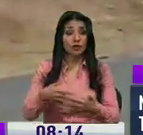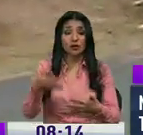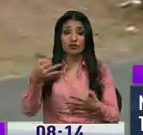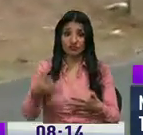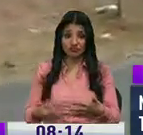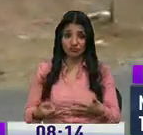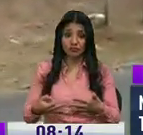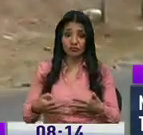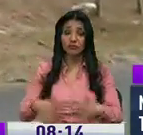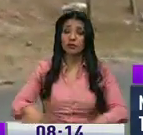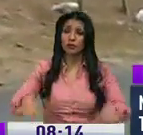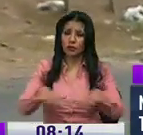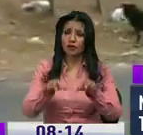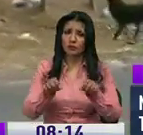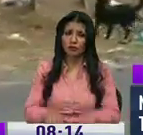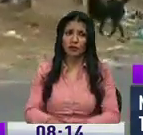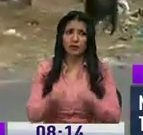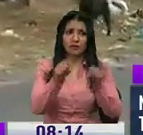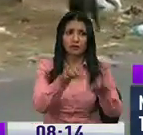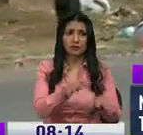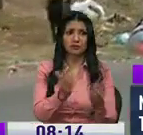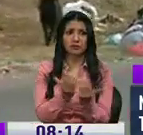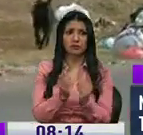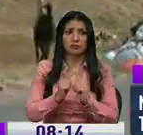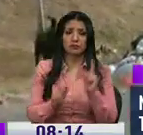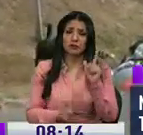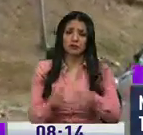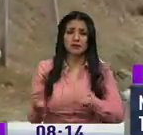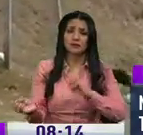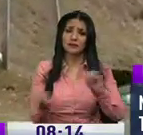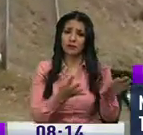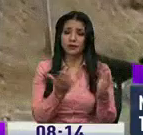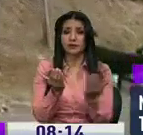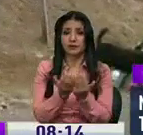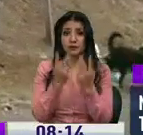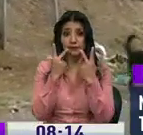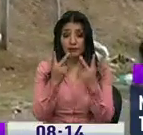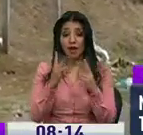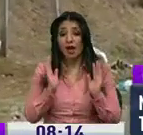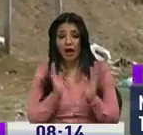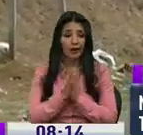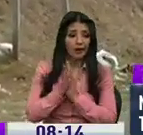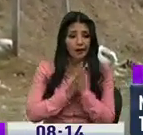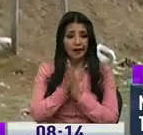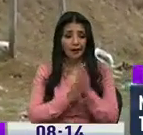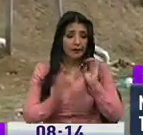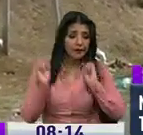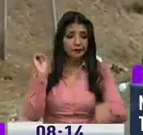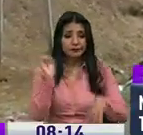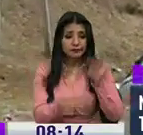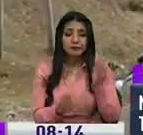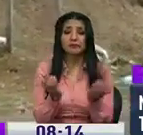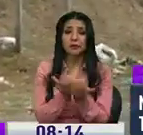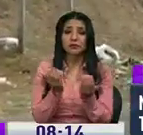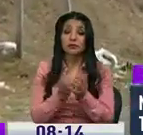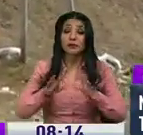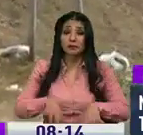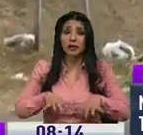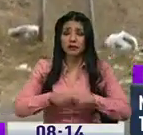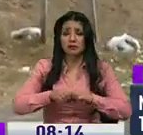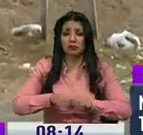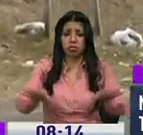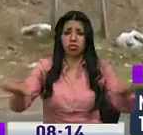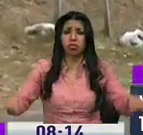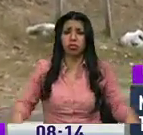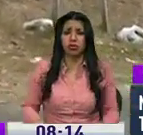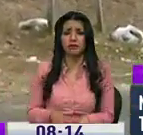también espacios propicios. Sin embargo, si la ciudadanía vota donde ve que hay basura y los perritos también pueden ver ahí cómo van a